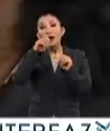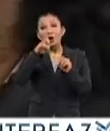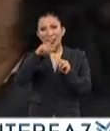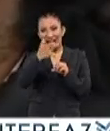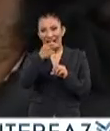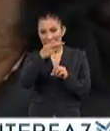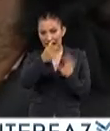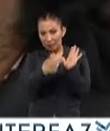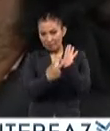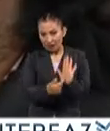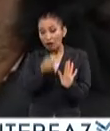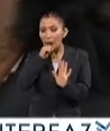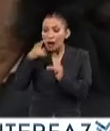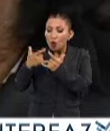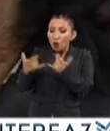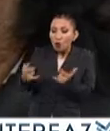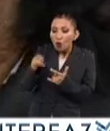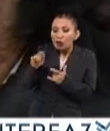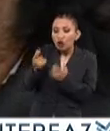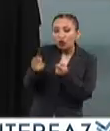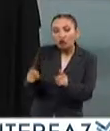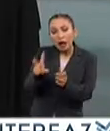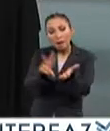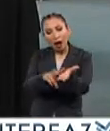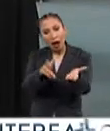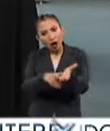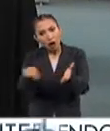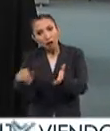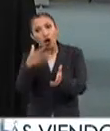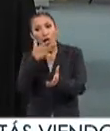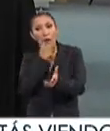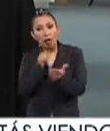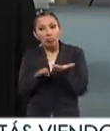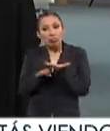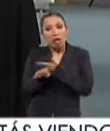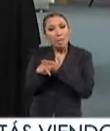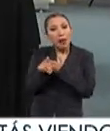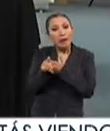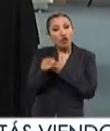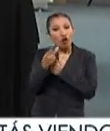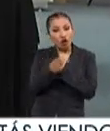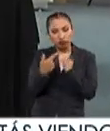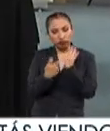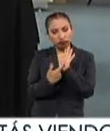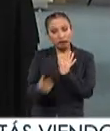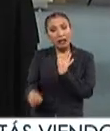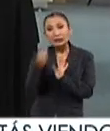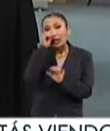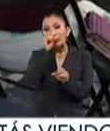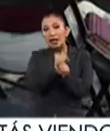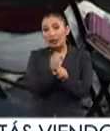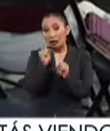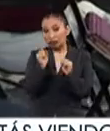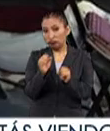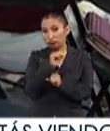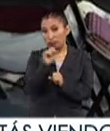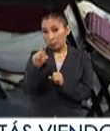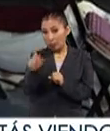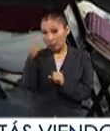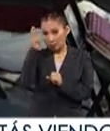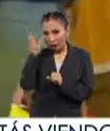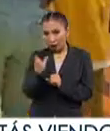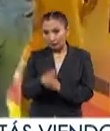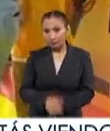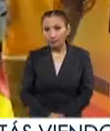García, así como de cuentos, música y valores y El hombre preventivo, ambas impartidas por la Secretaría de Seguridad Pública de